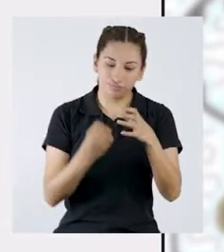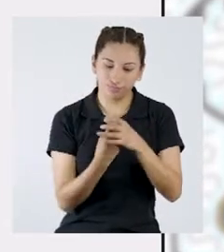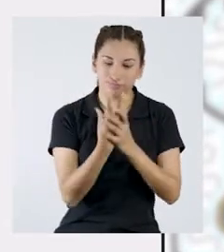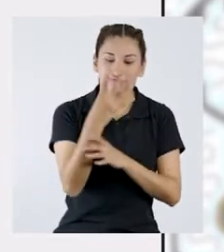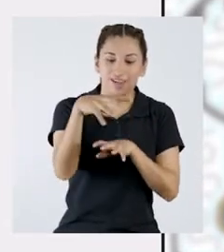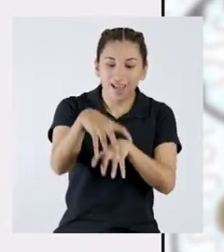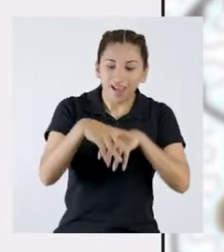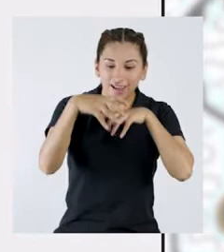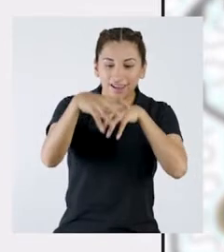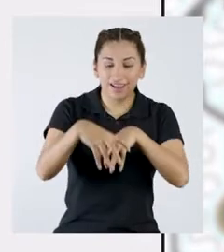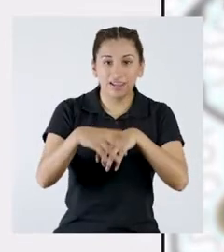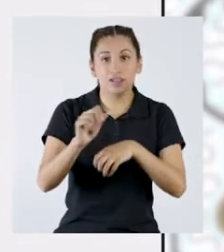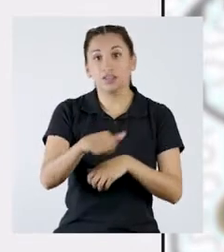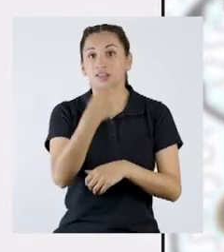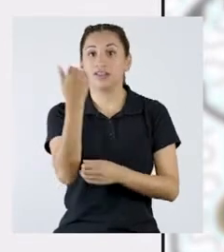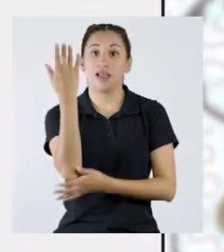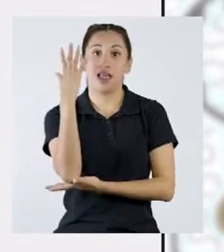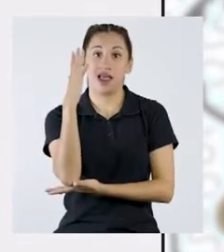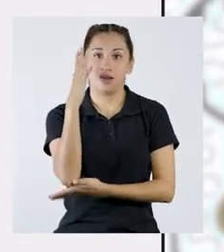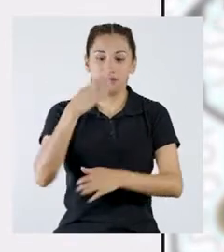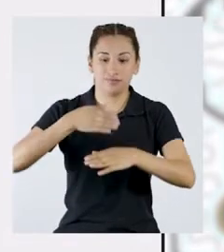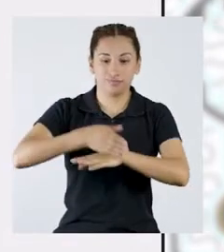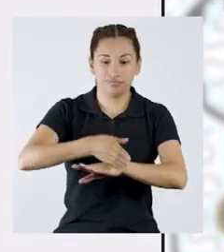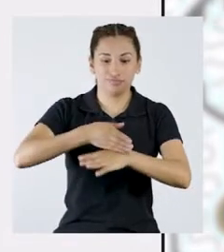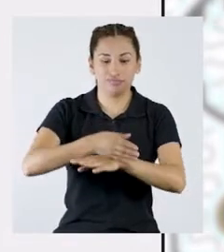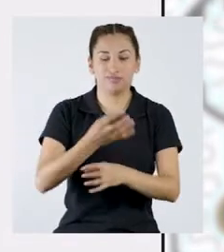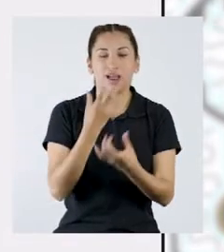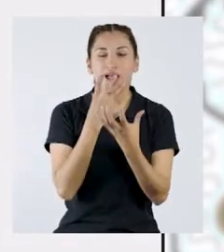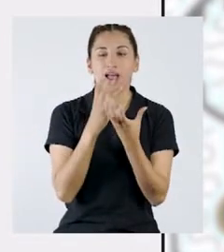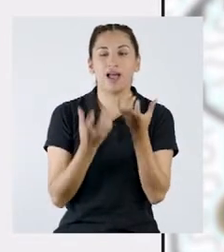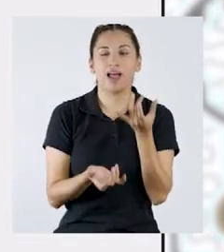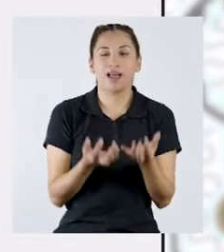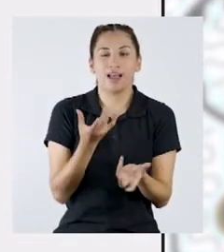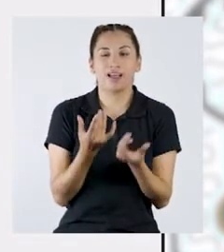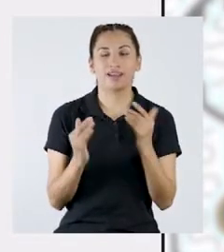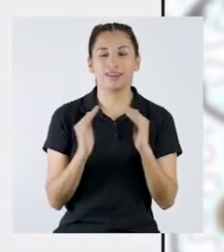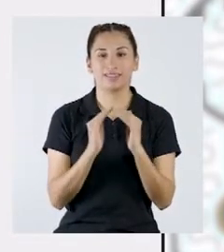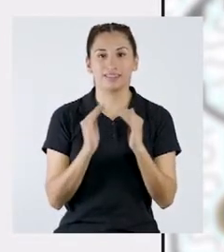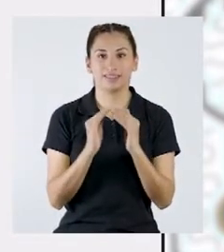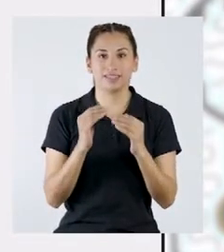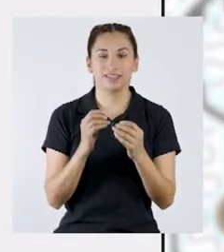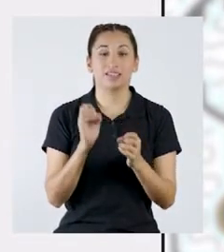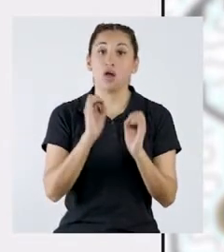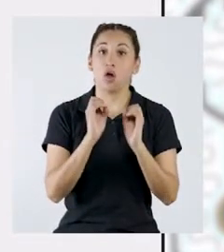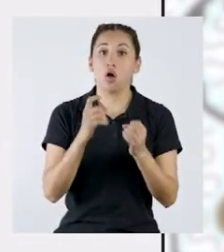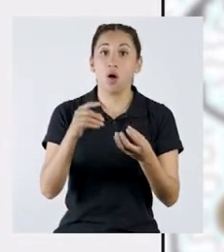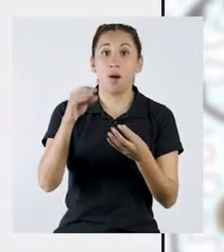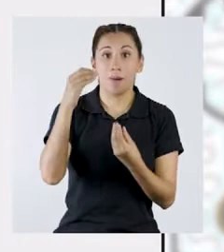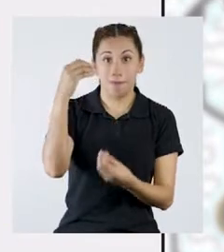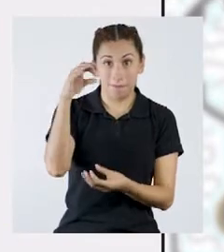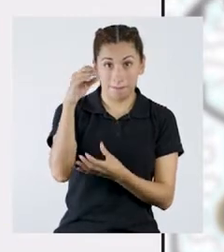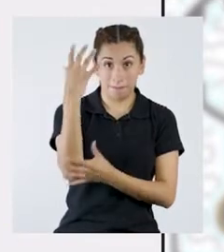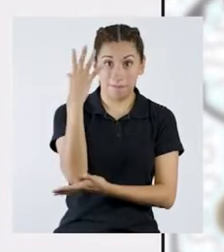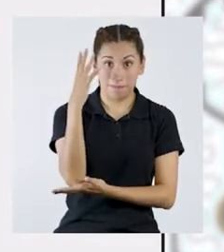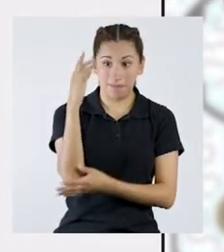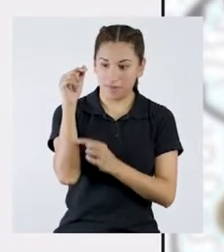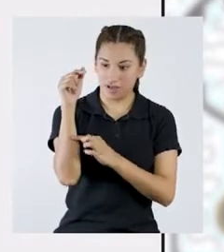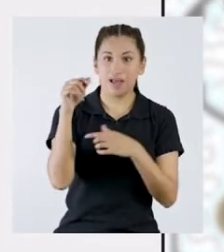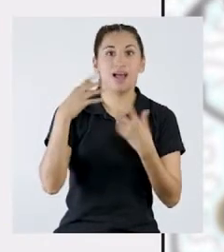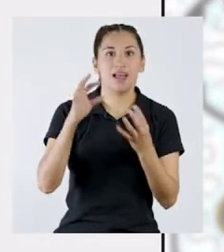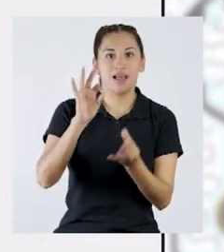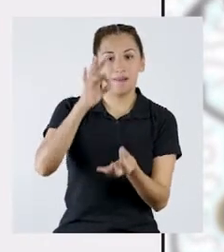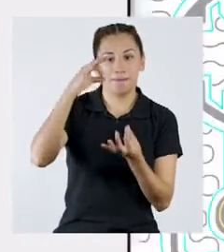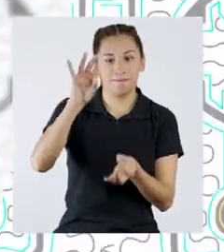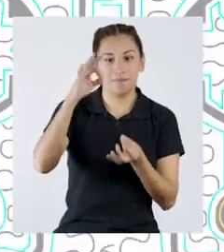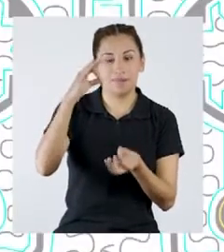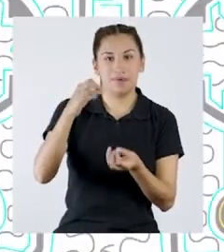y ganadería, usar la madera de los árboles para calentar nuestras casas o convertir esa madera en papel para poder escribir y dibujar en